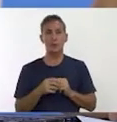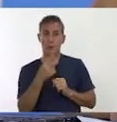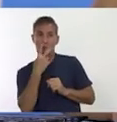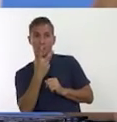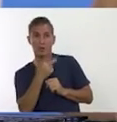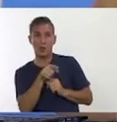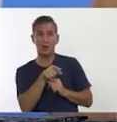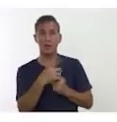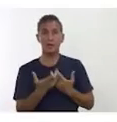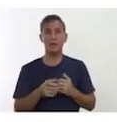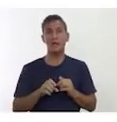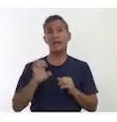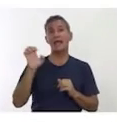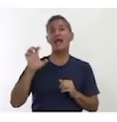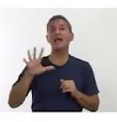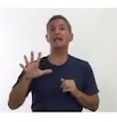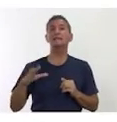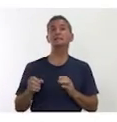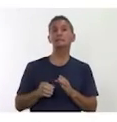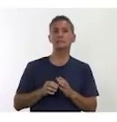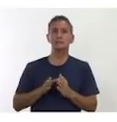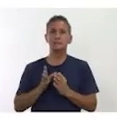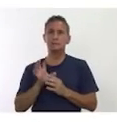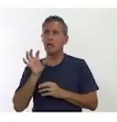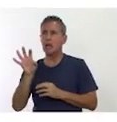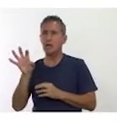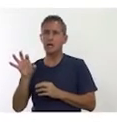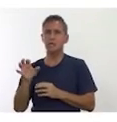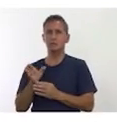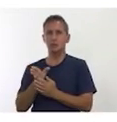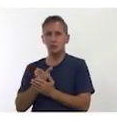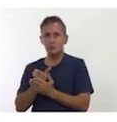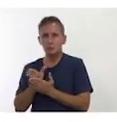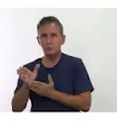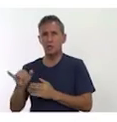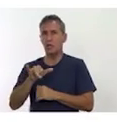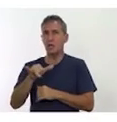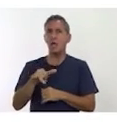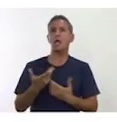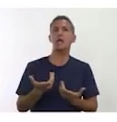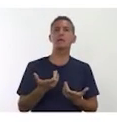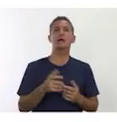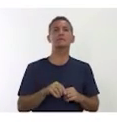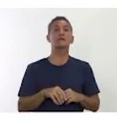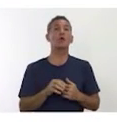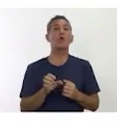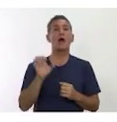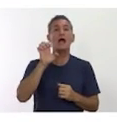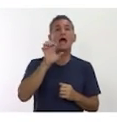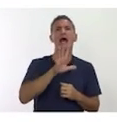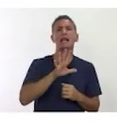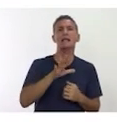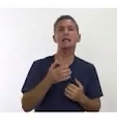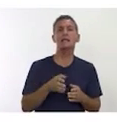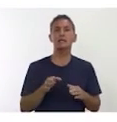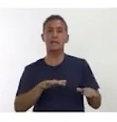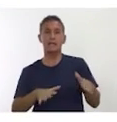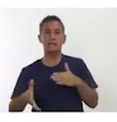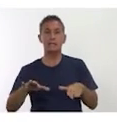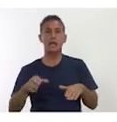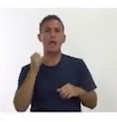vamos a ver que la energía de la radiación incidente va a ser igual a la energía cinética